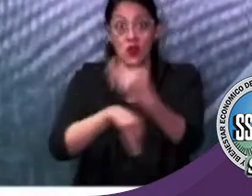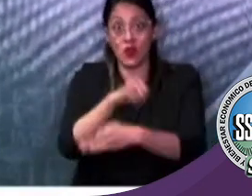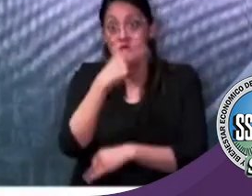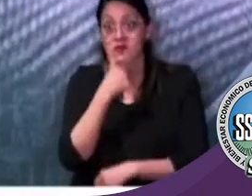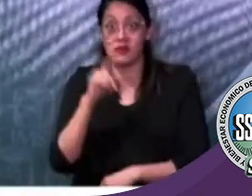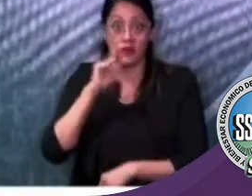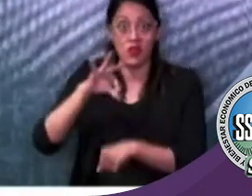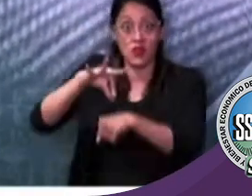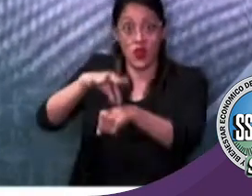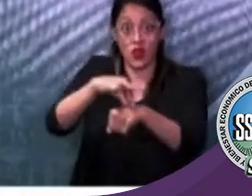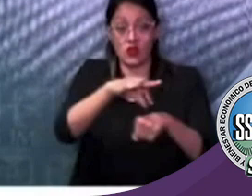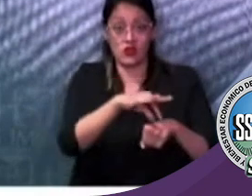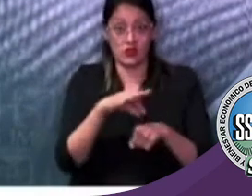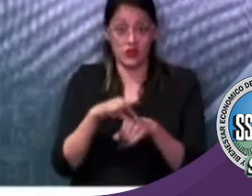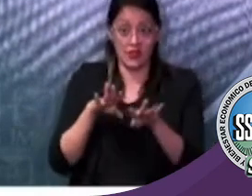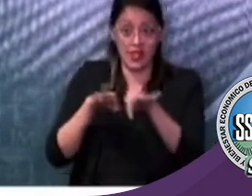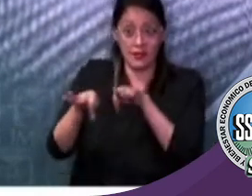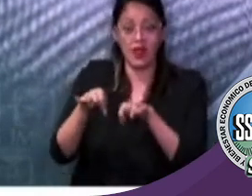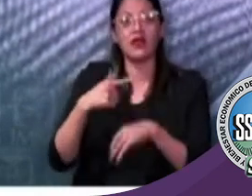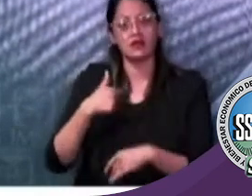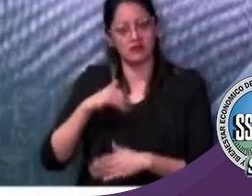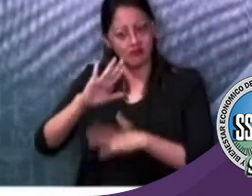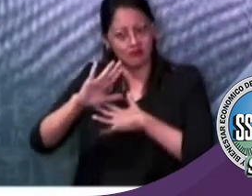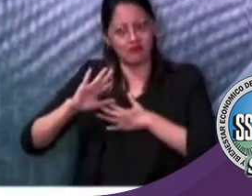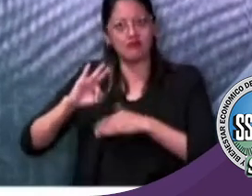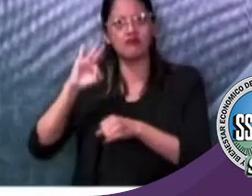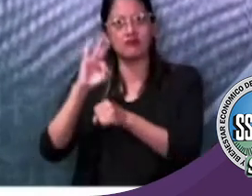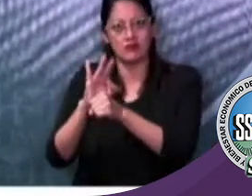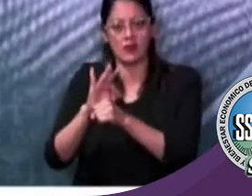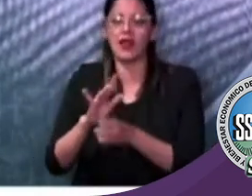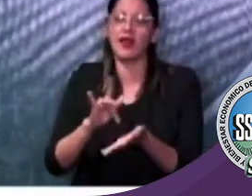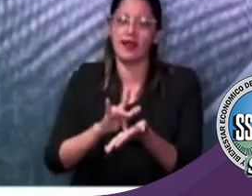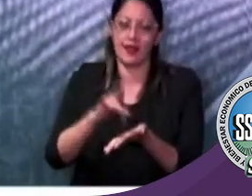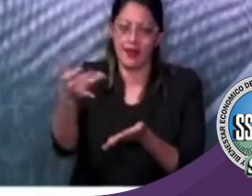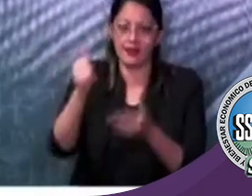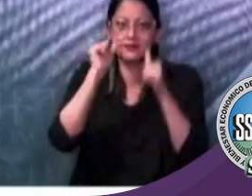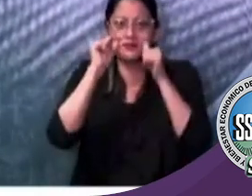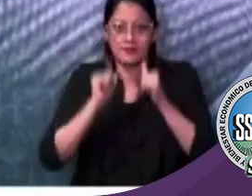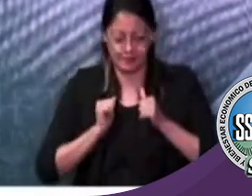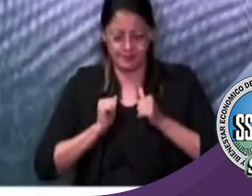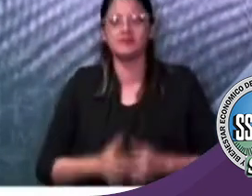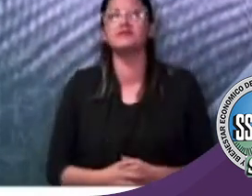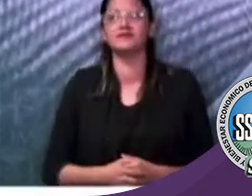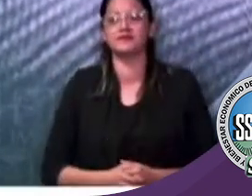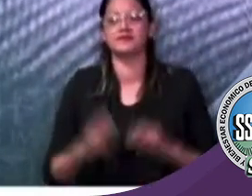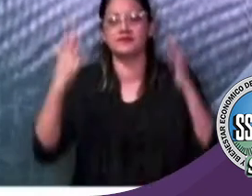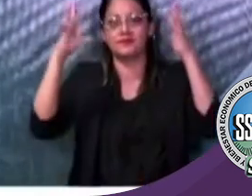todos los trabajadores del IMSS. Muy agradecido por su atención.